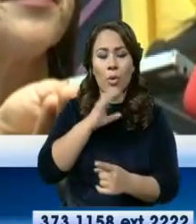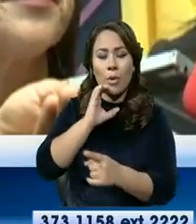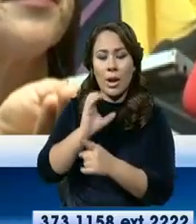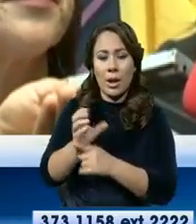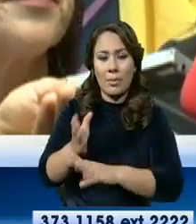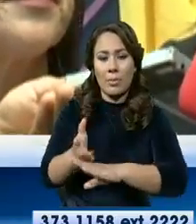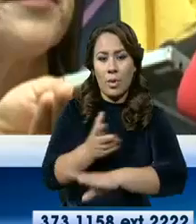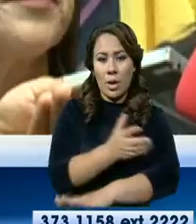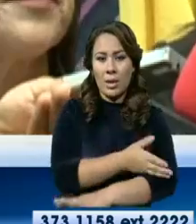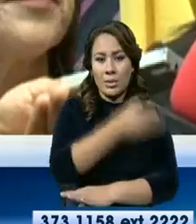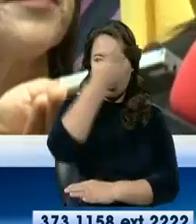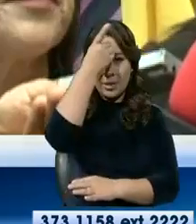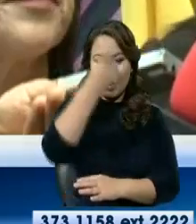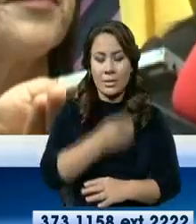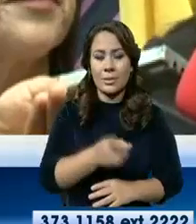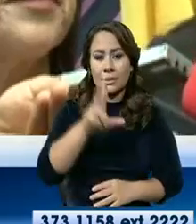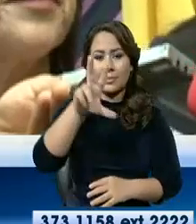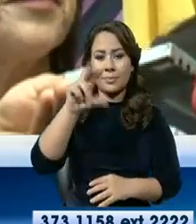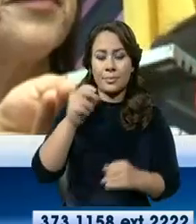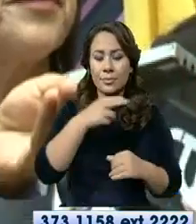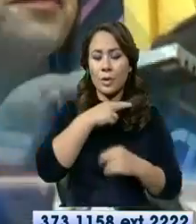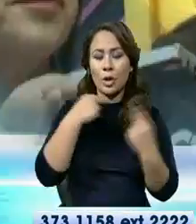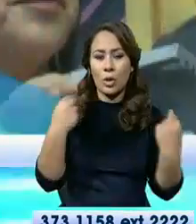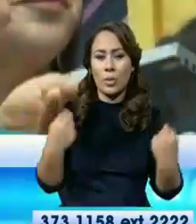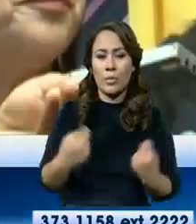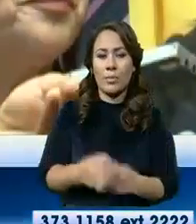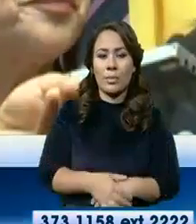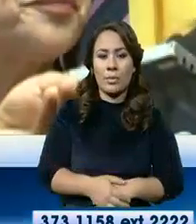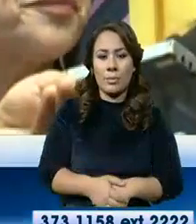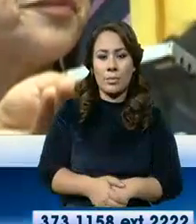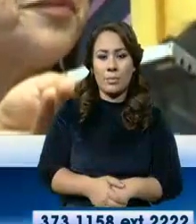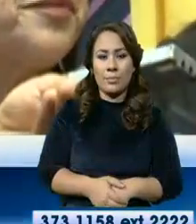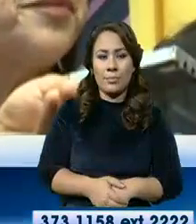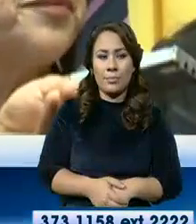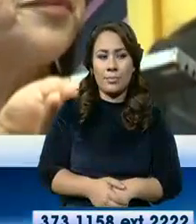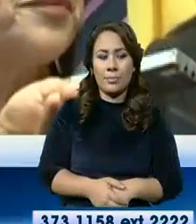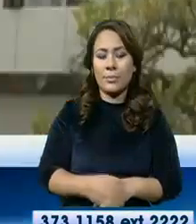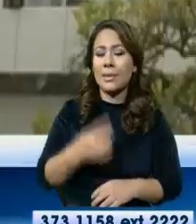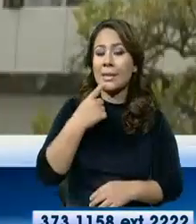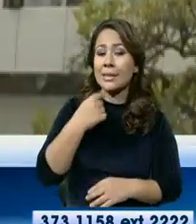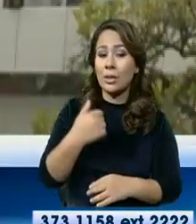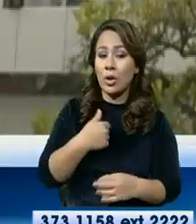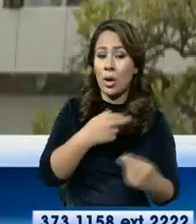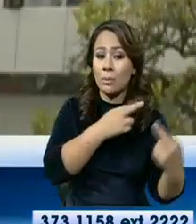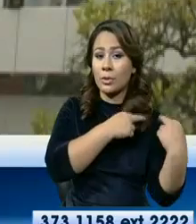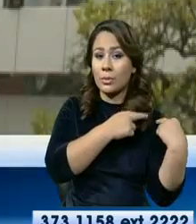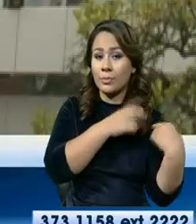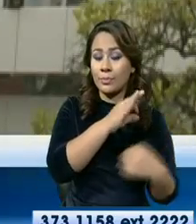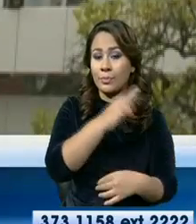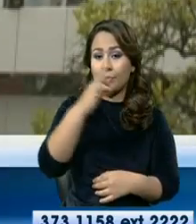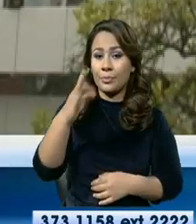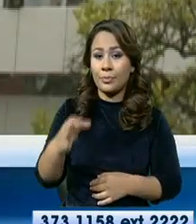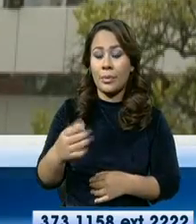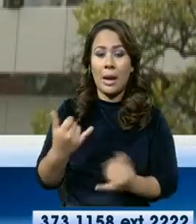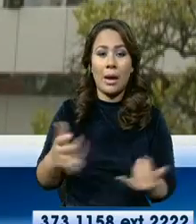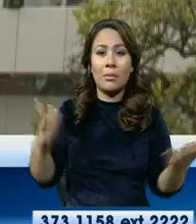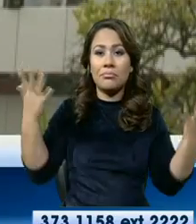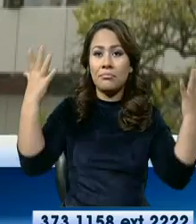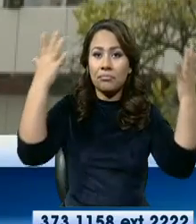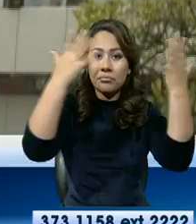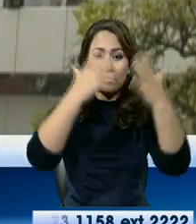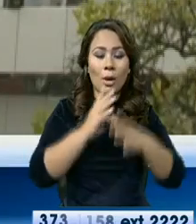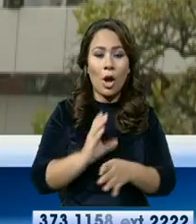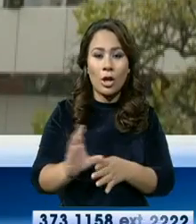las decisiones del 30 de noviembre con las cuales tienen que resolver y llamarme a actuar como titular. Al respecto, ninguno de los actuales consejeros se